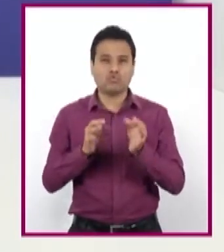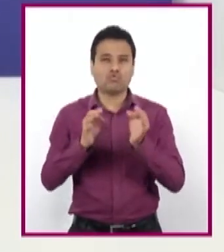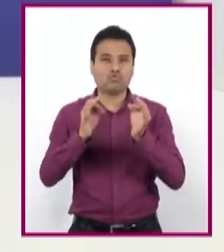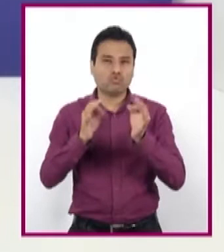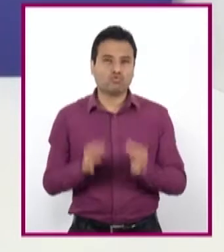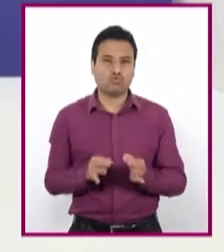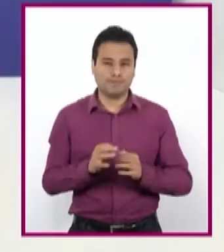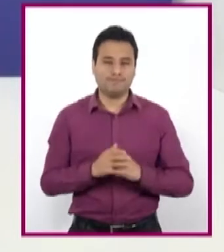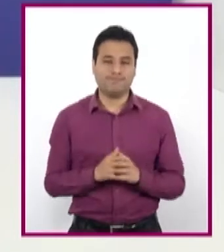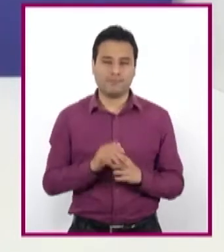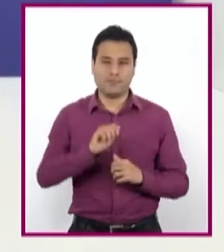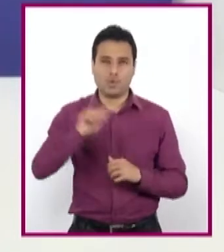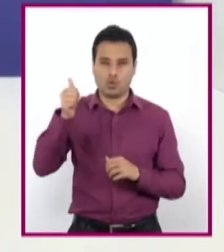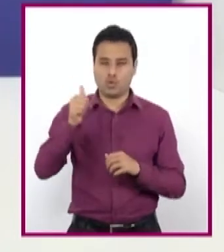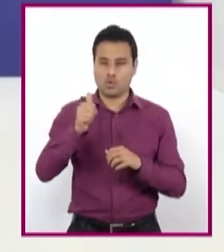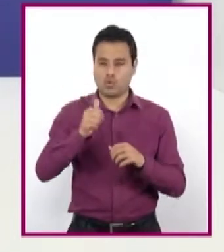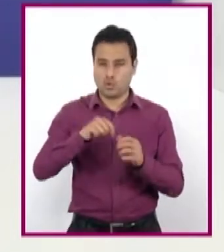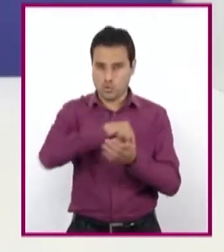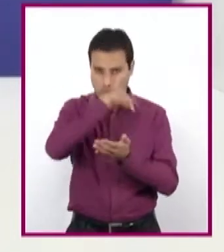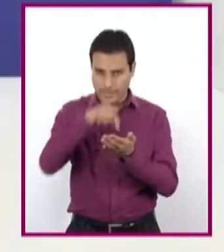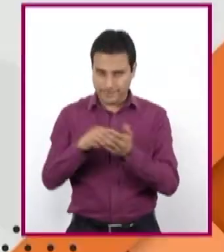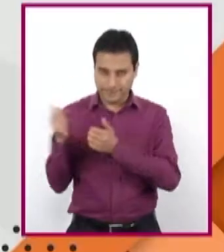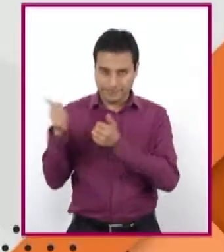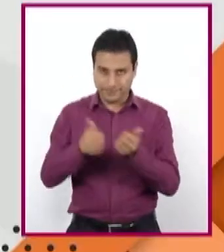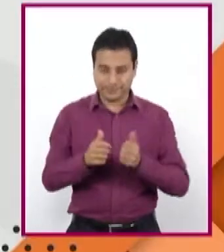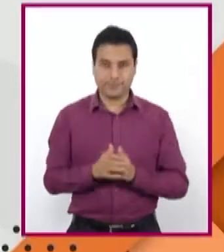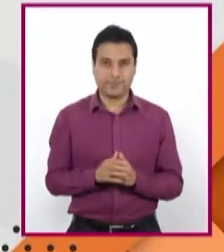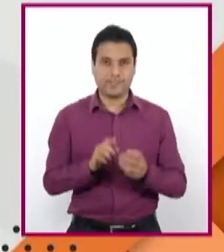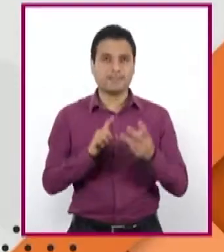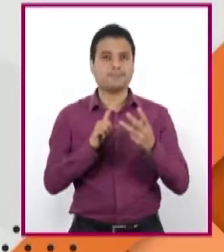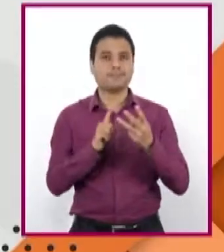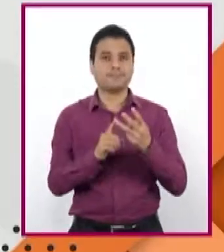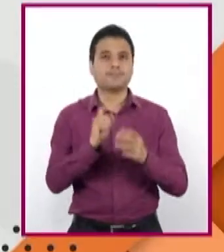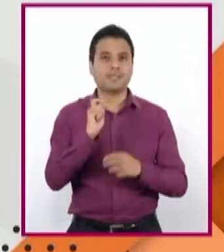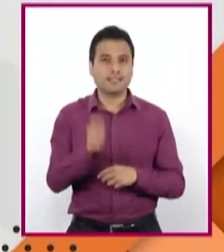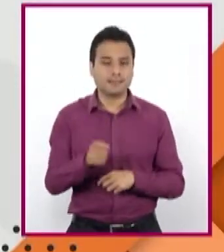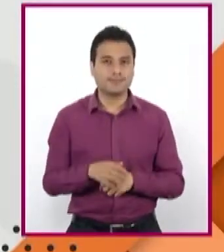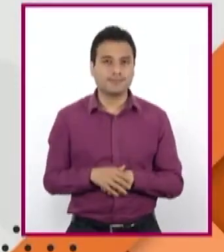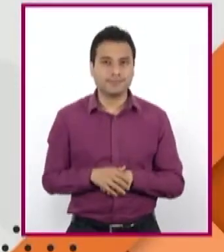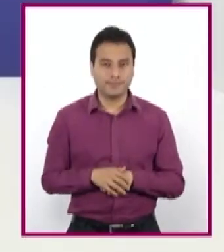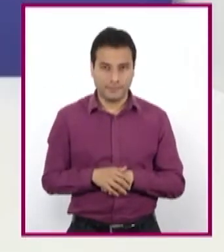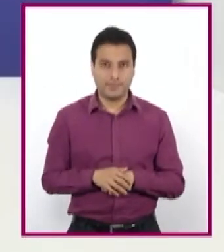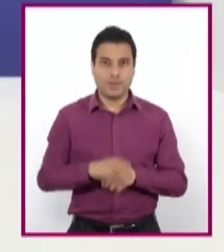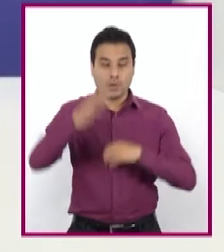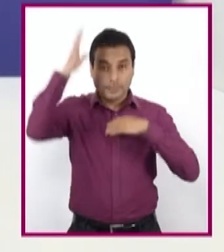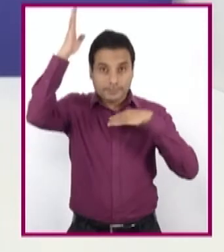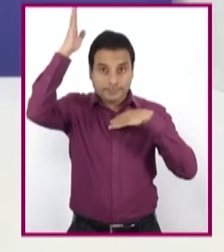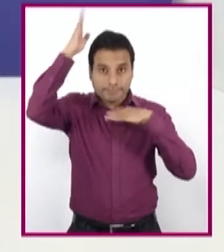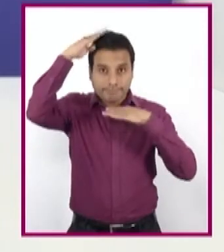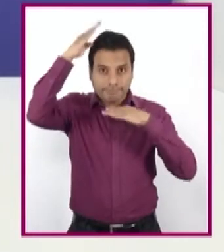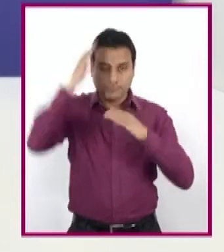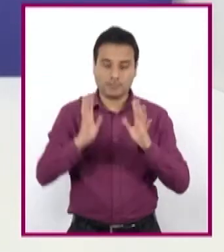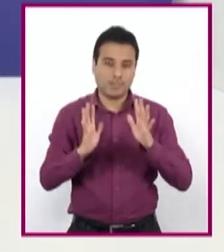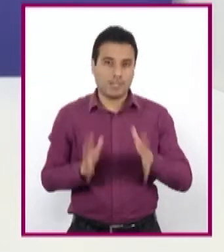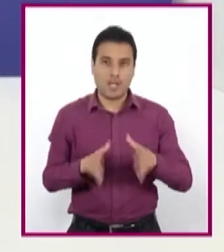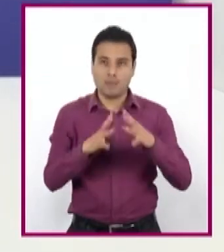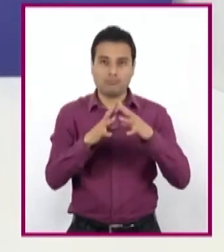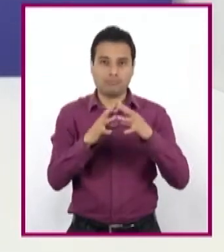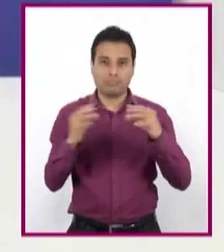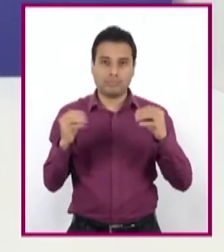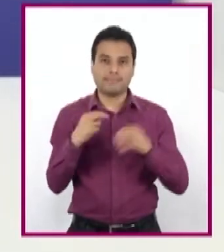foráneas. El tercer momento se inicia con el ocaso del mundo olmeca. Ha sido llamado